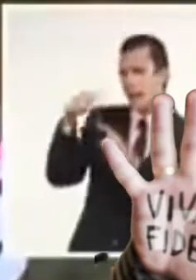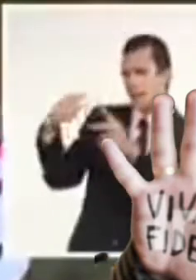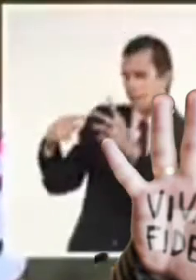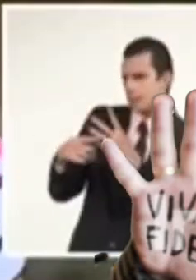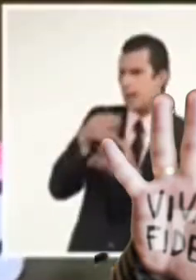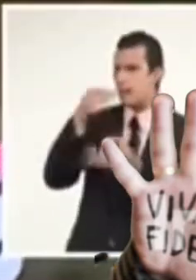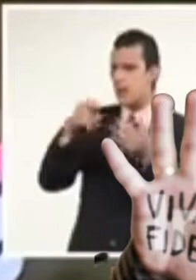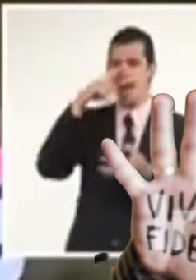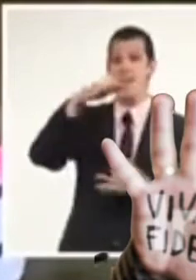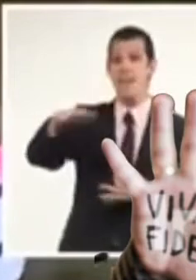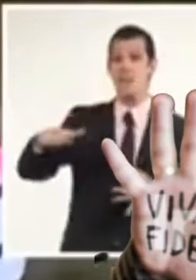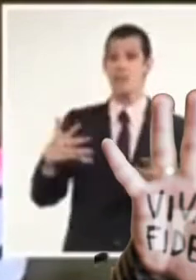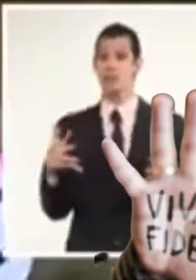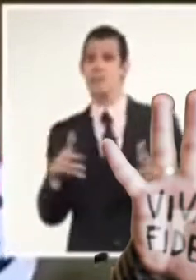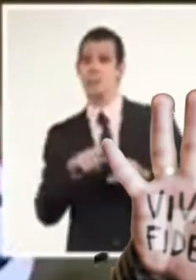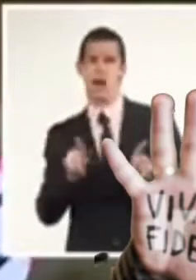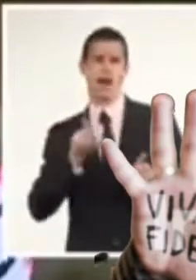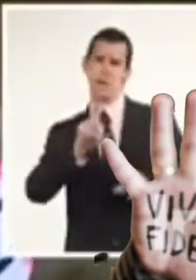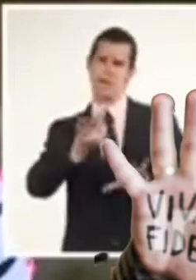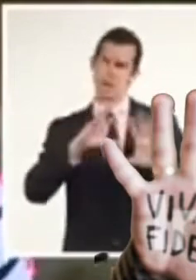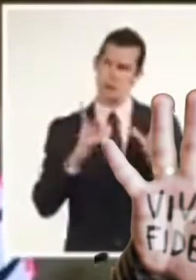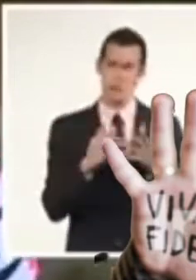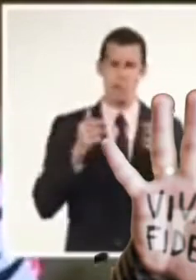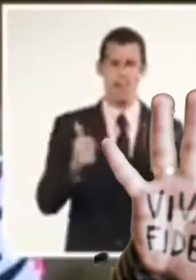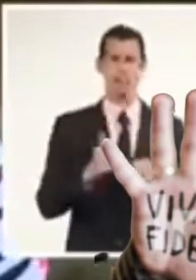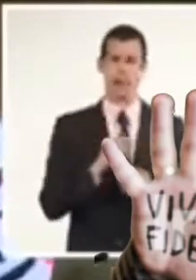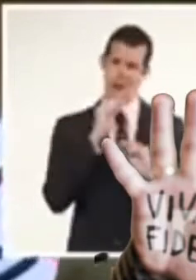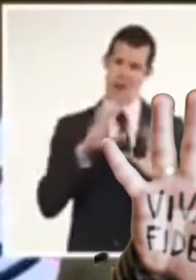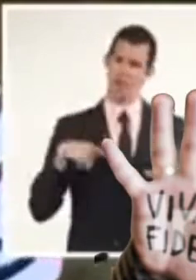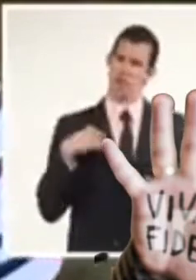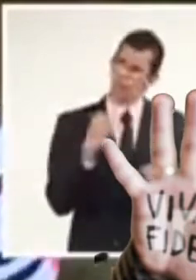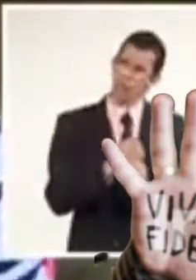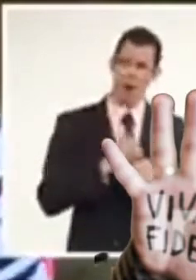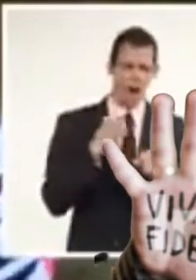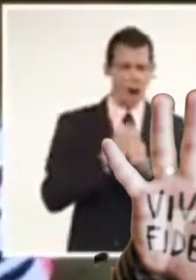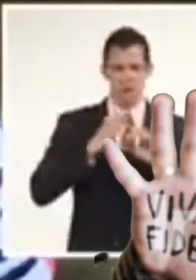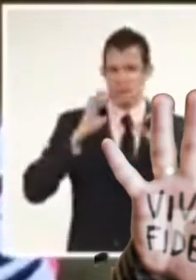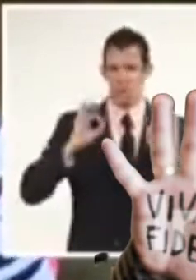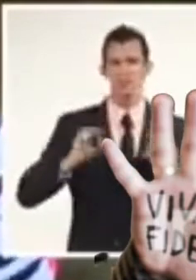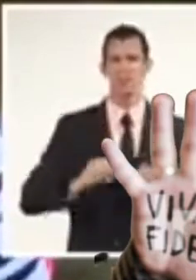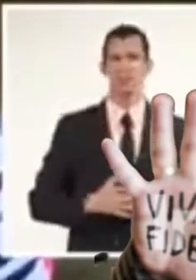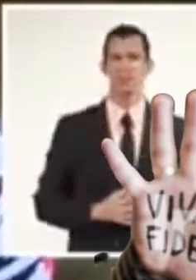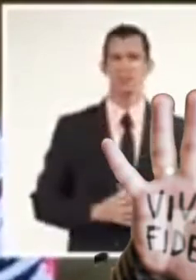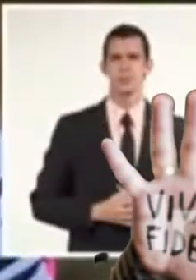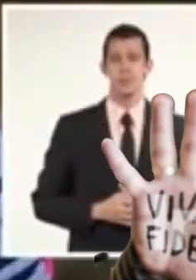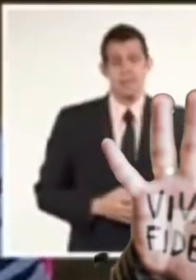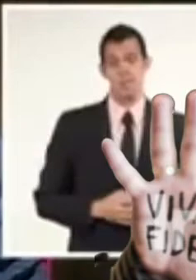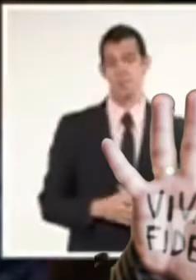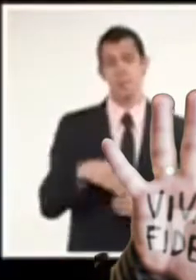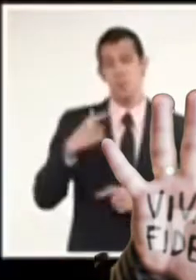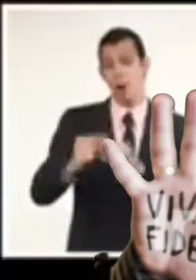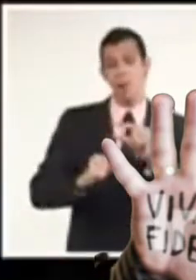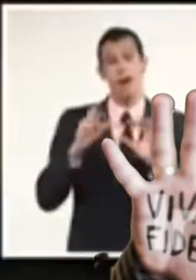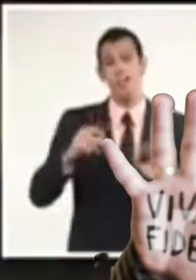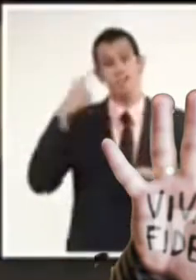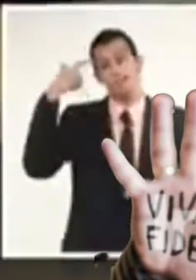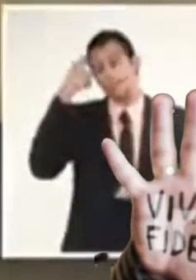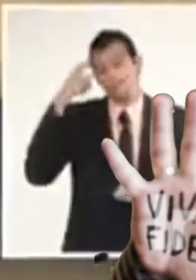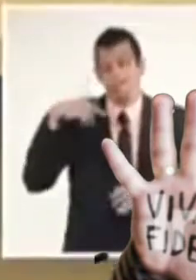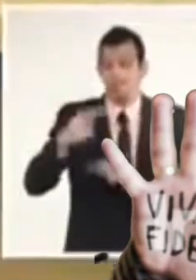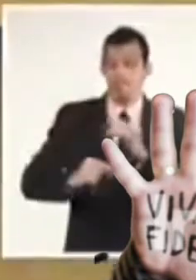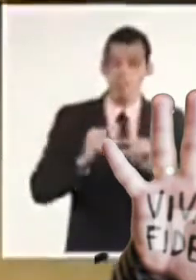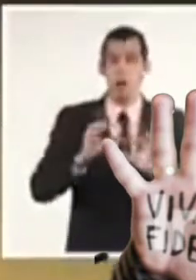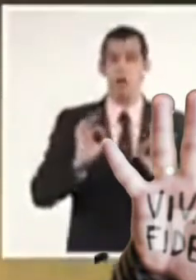pero bueno, todo salió bien porque realmente se trabaja. Y aquí creciéndome día a día.